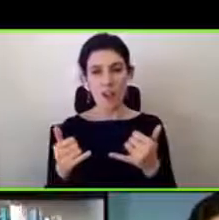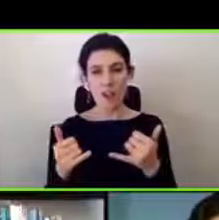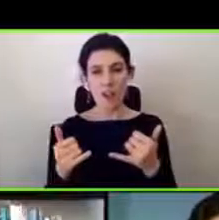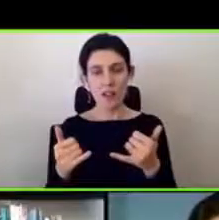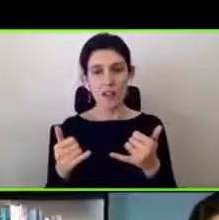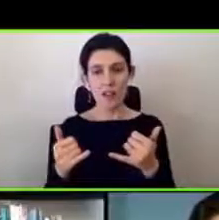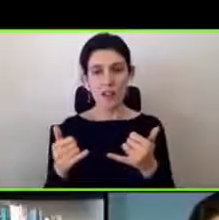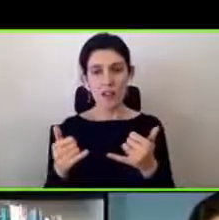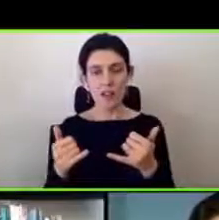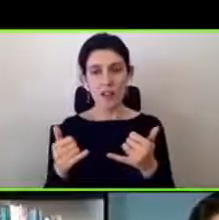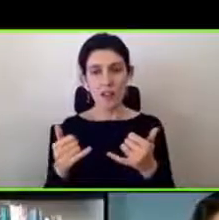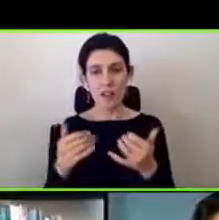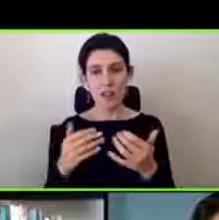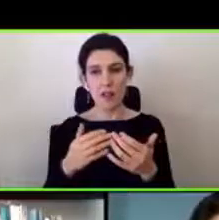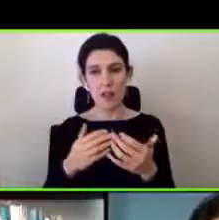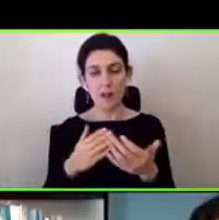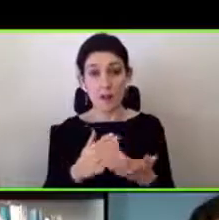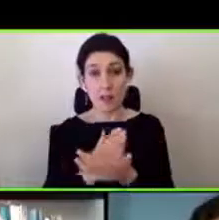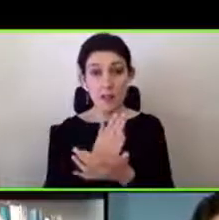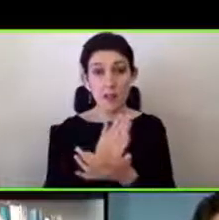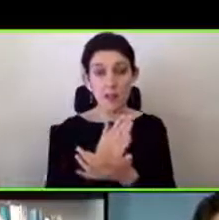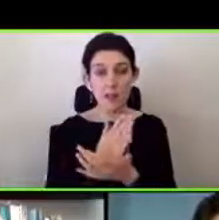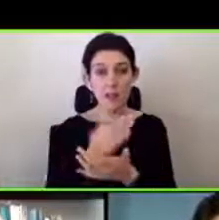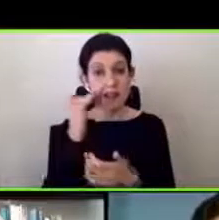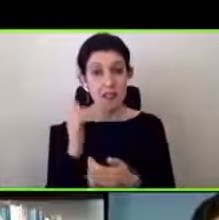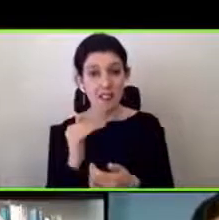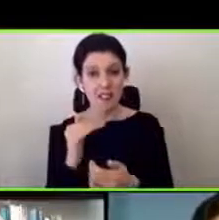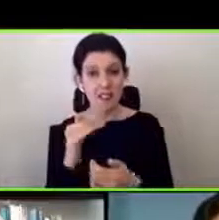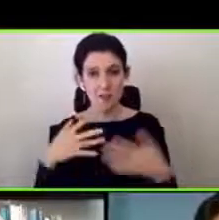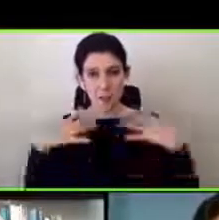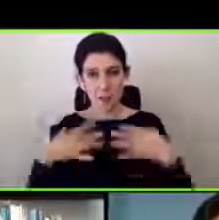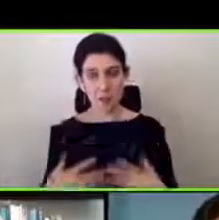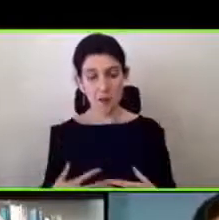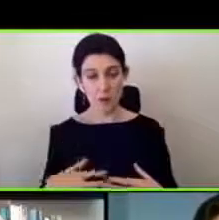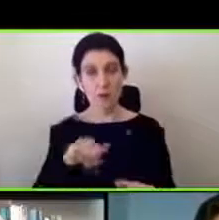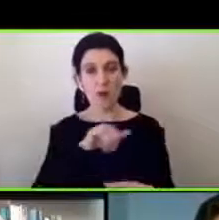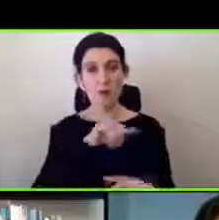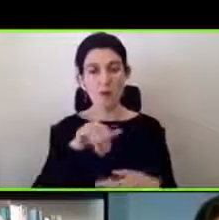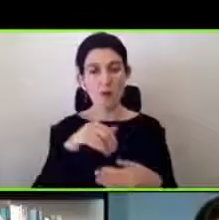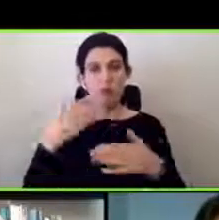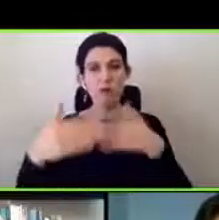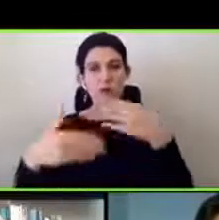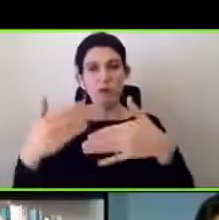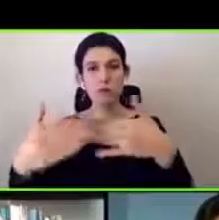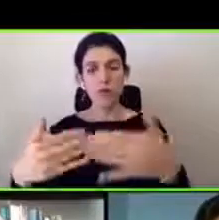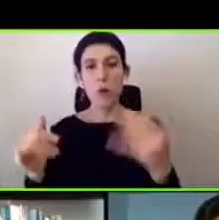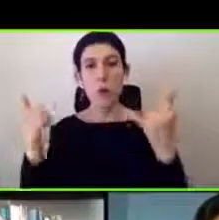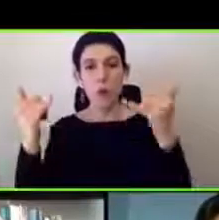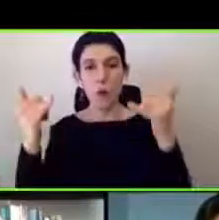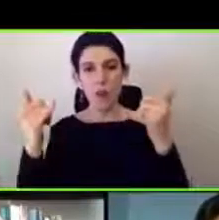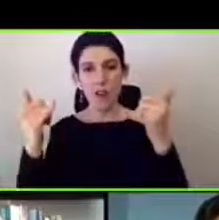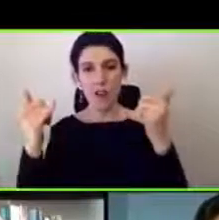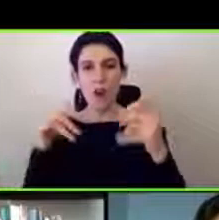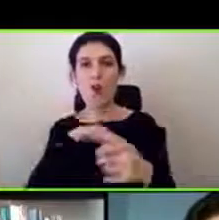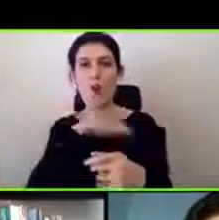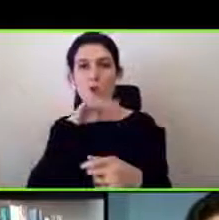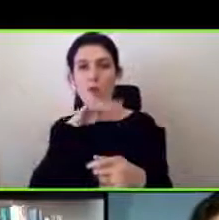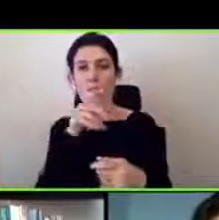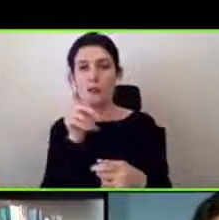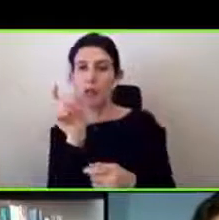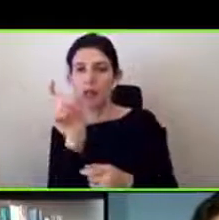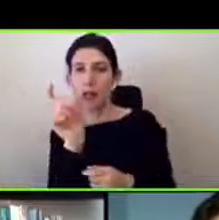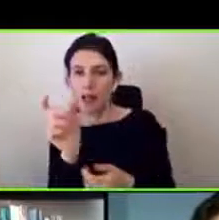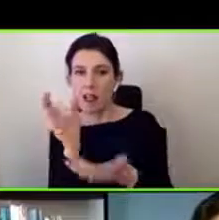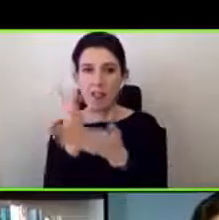cuerpo, a usar mucho más las palabras, las estrategias, como los juegos que nos mostró Fernanda, ¿no? Y también hay